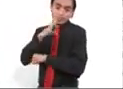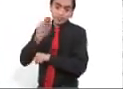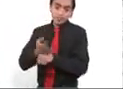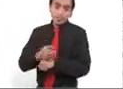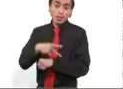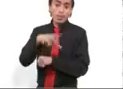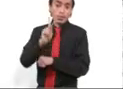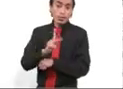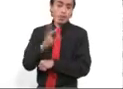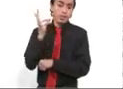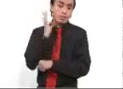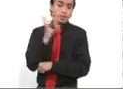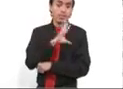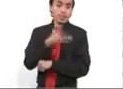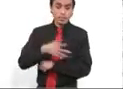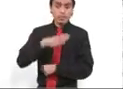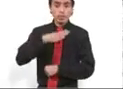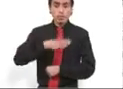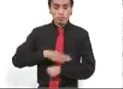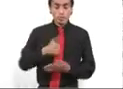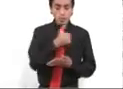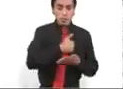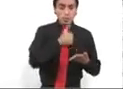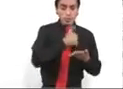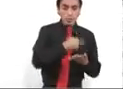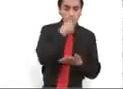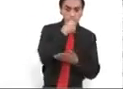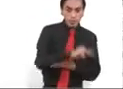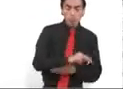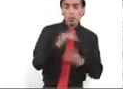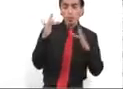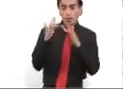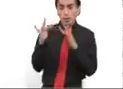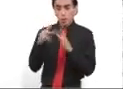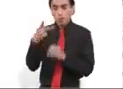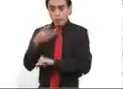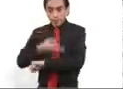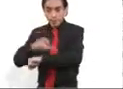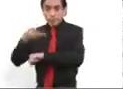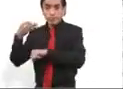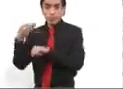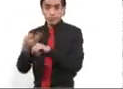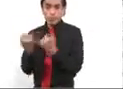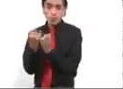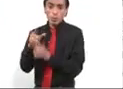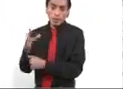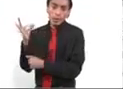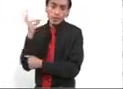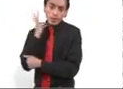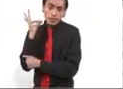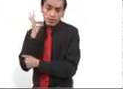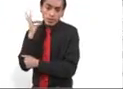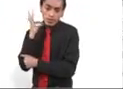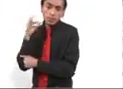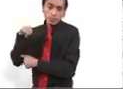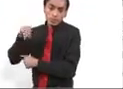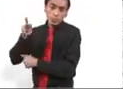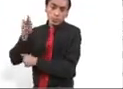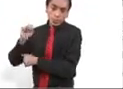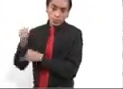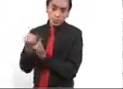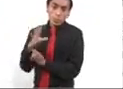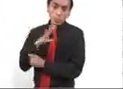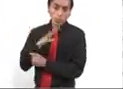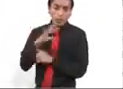General de Justicia de la Ciudad de México ha estado en contacto con la familia y con la Fiscalía de Morelos para dar todas las facilidades